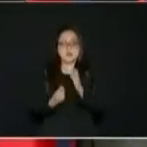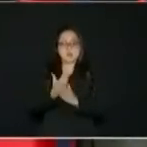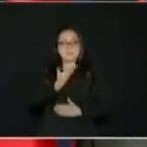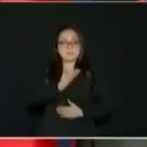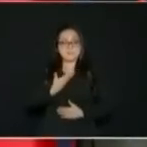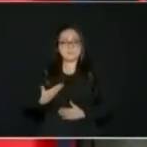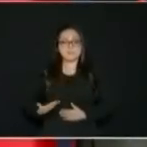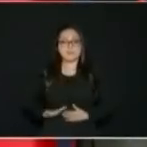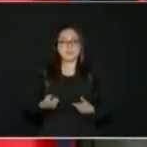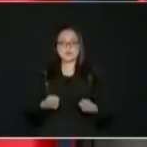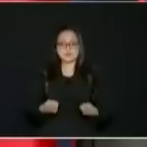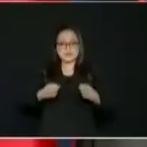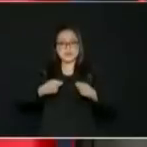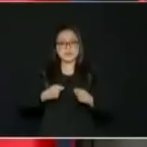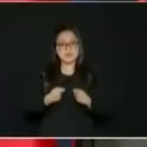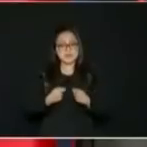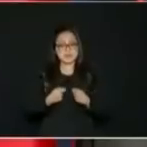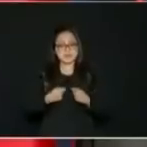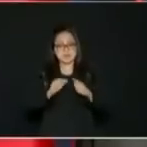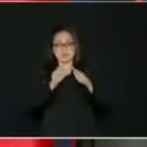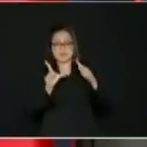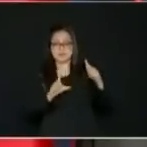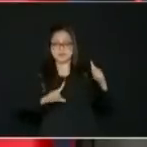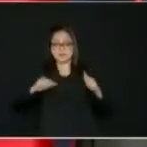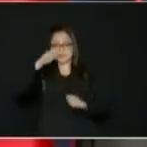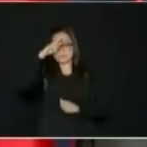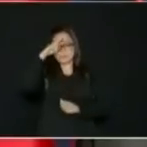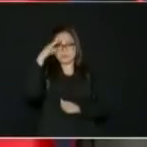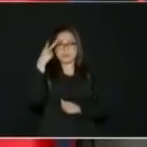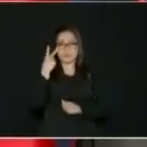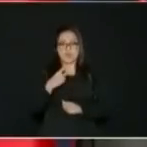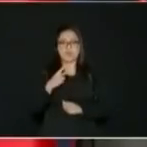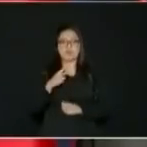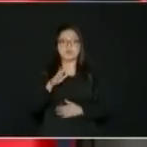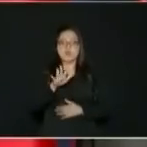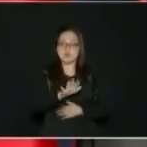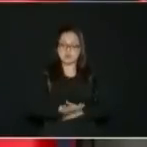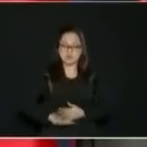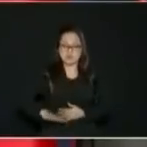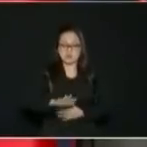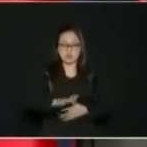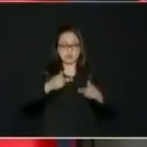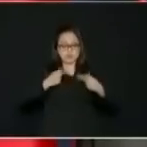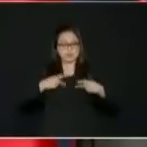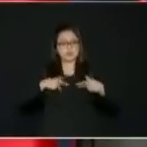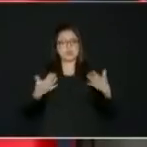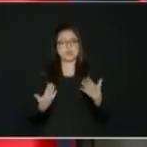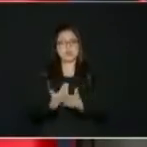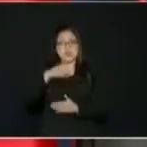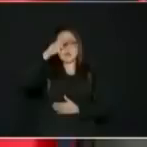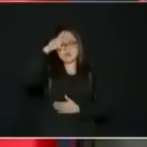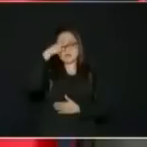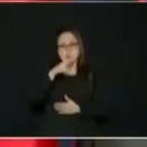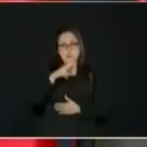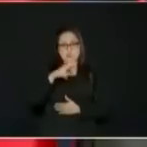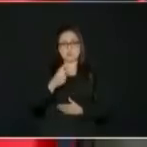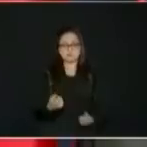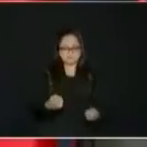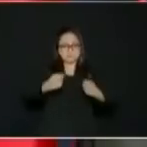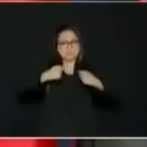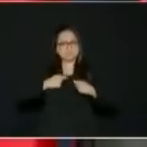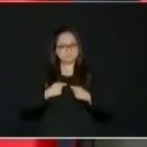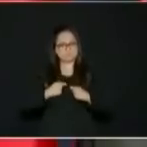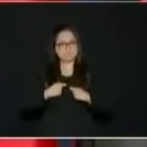de presidente de la República que el pueblo me ha